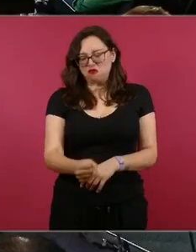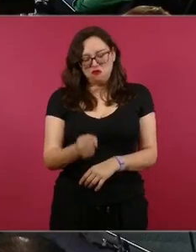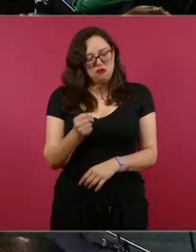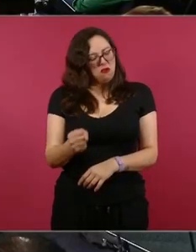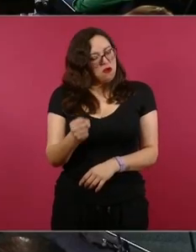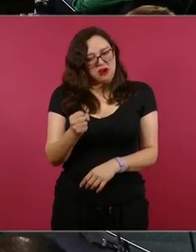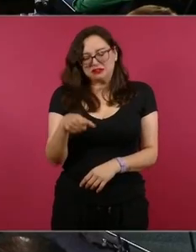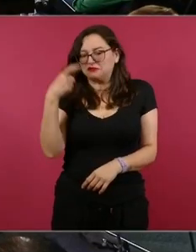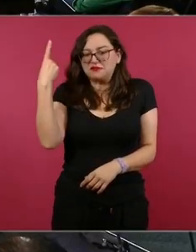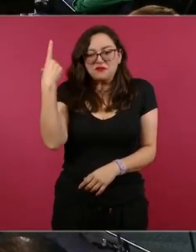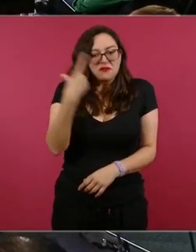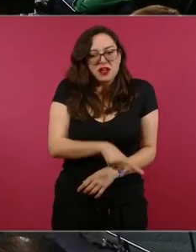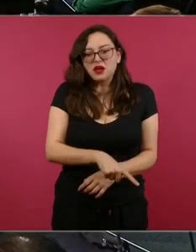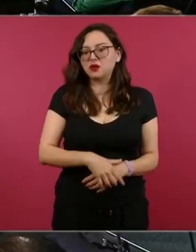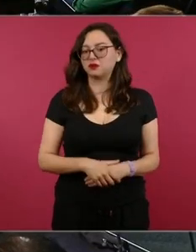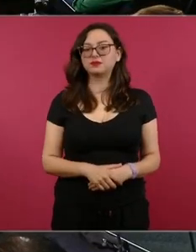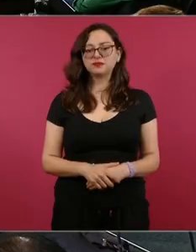de todo.